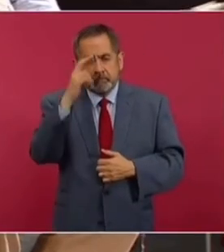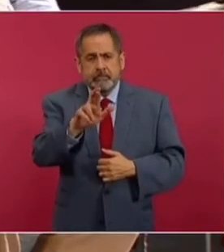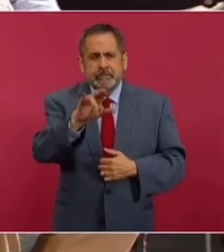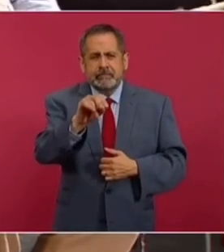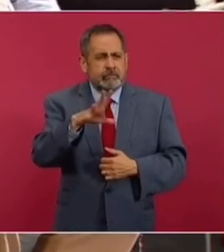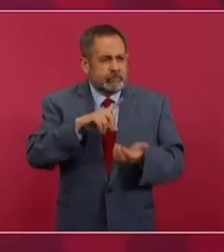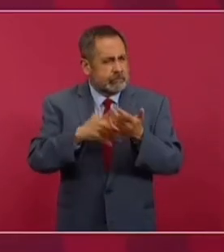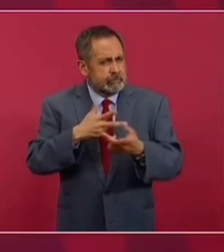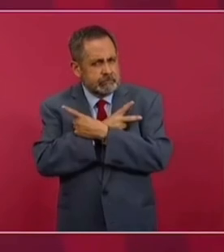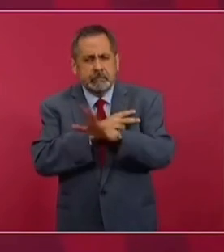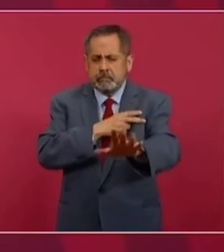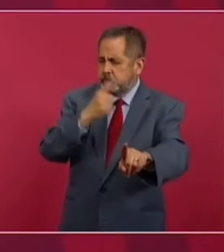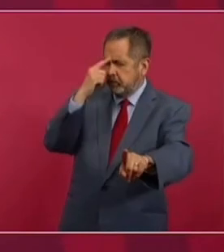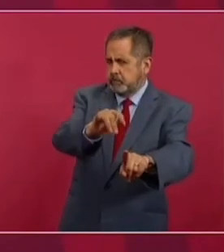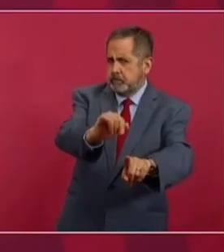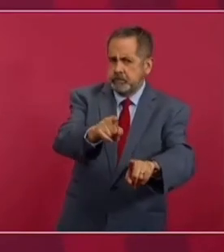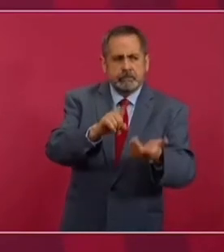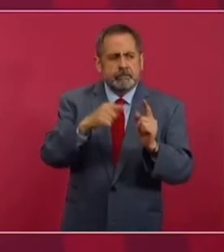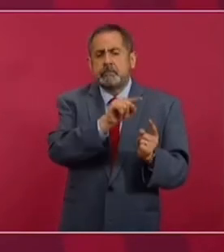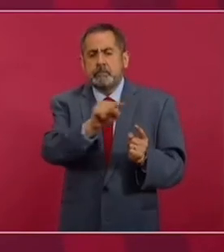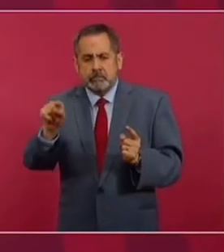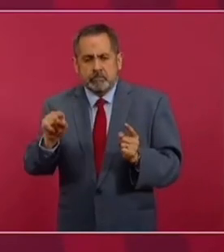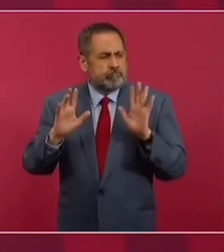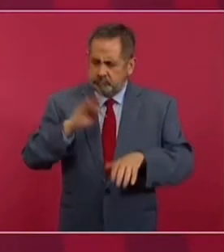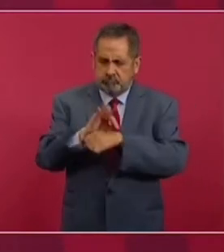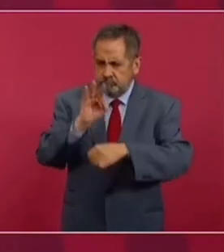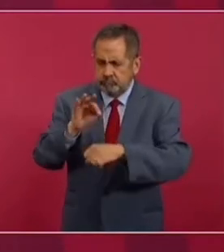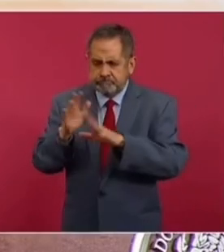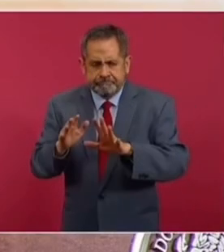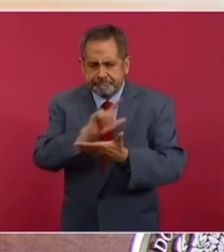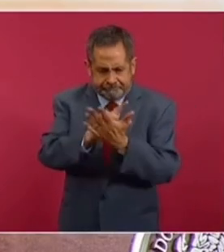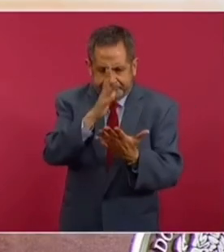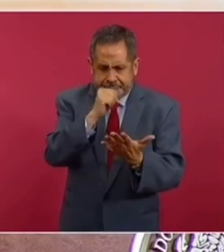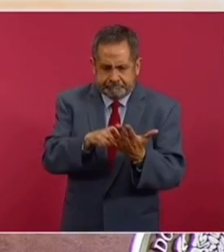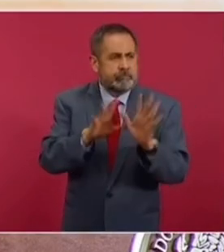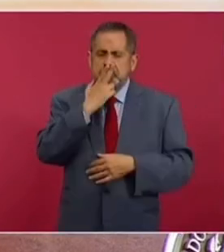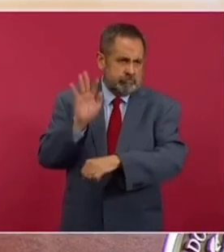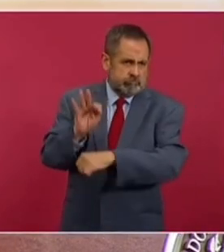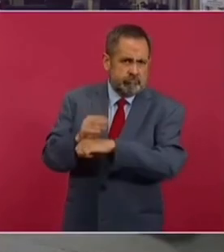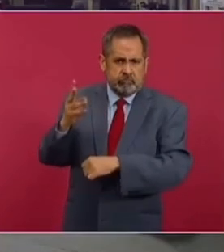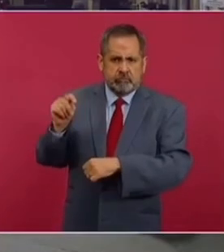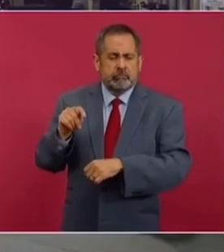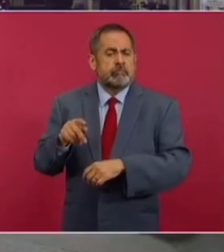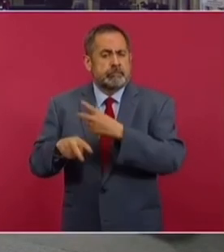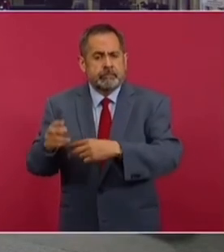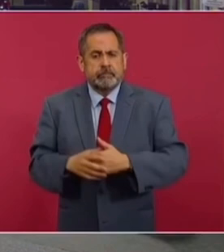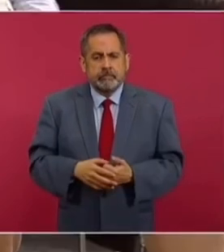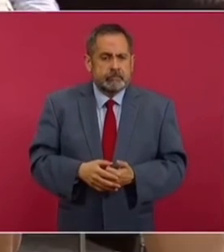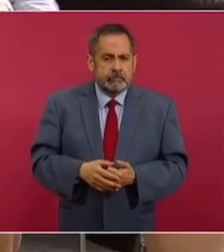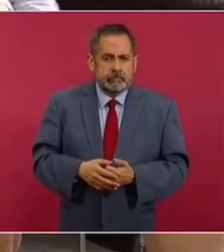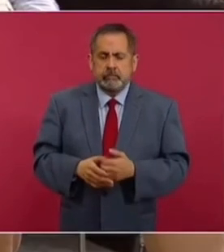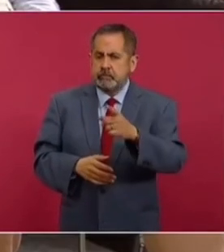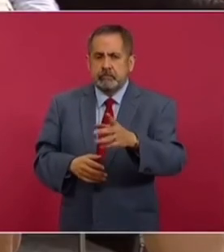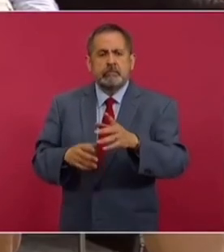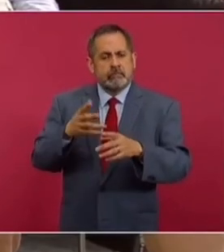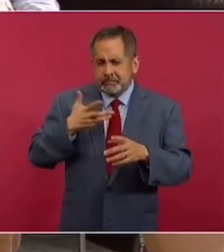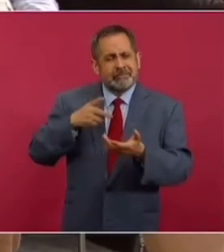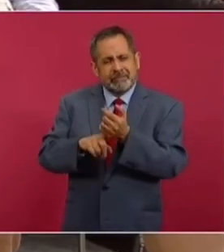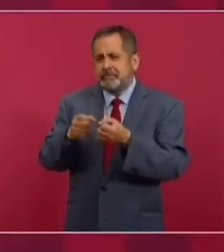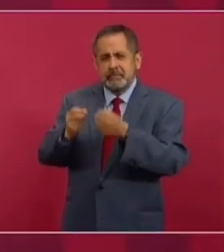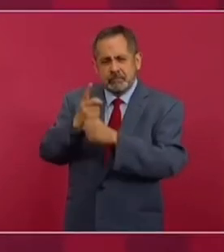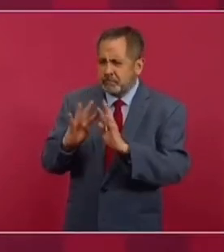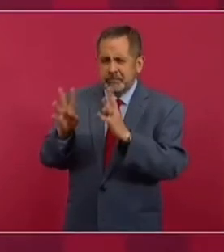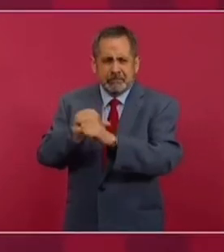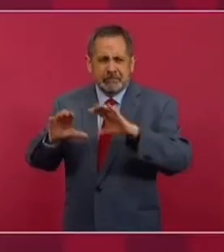Sí. Hay algunos que, para defender el proyecto, decidieron pedir sus vacaciones. ¿Y el tema de seguridad ahora que no está la secretaria? Ah, hay otra gente que lo está